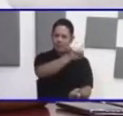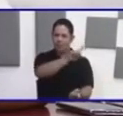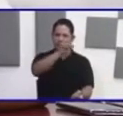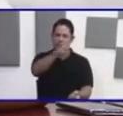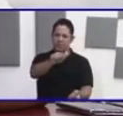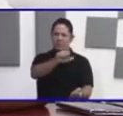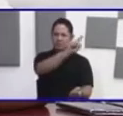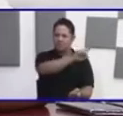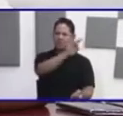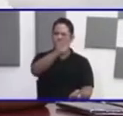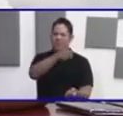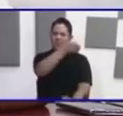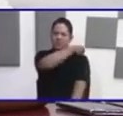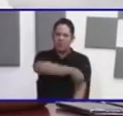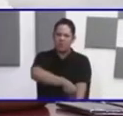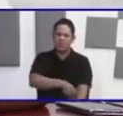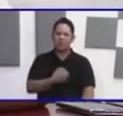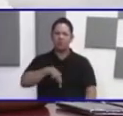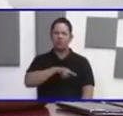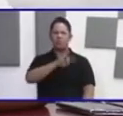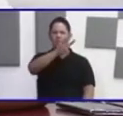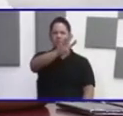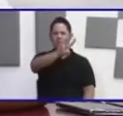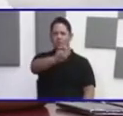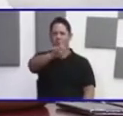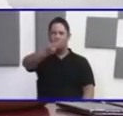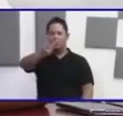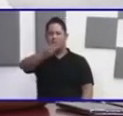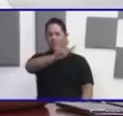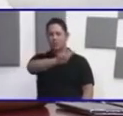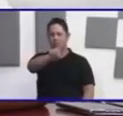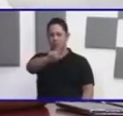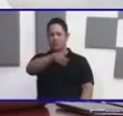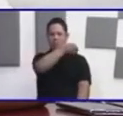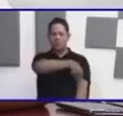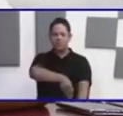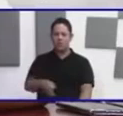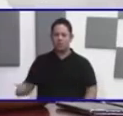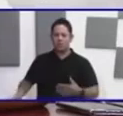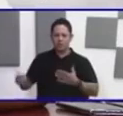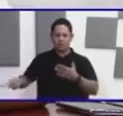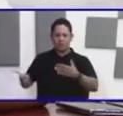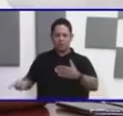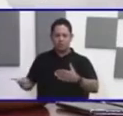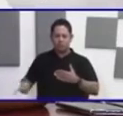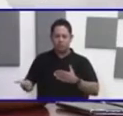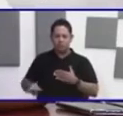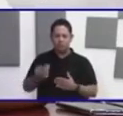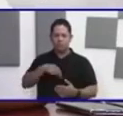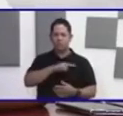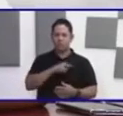que nosotros invertimos 71 millones de pesos. Nos costó a nosotros los ventiladores, porque logramos que el proveedor